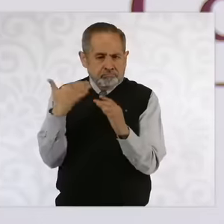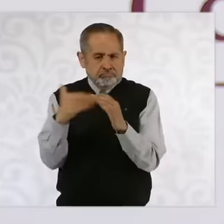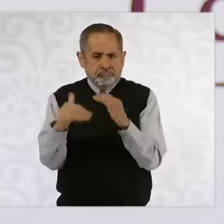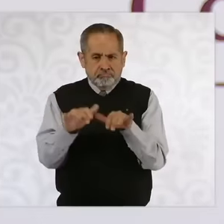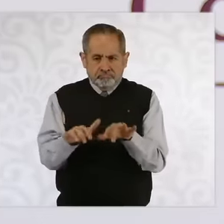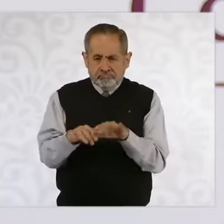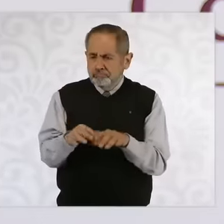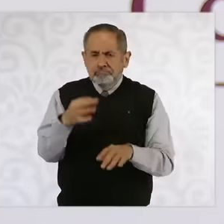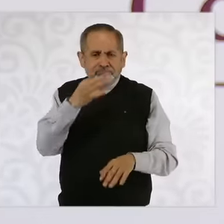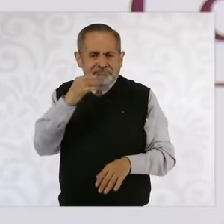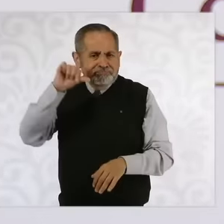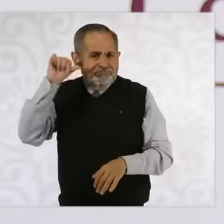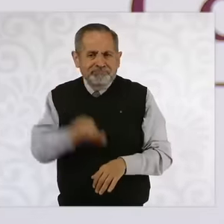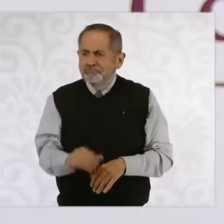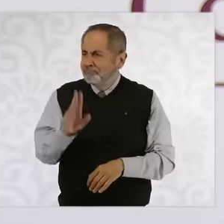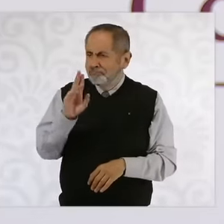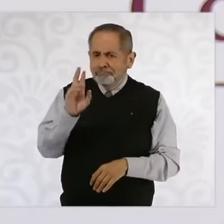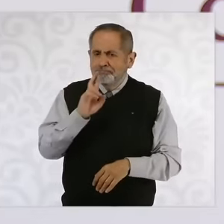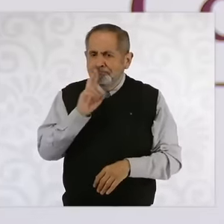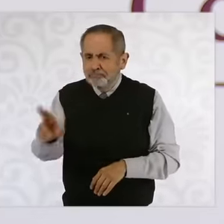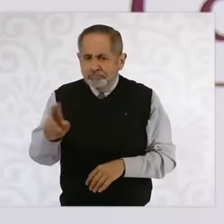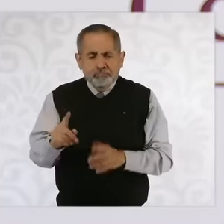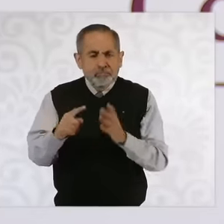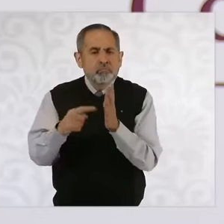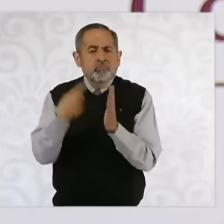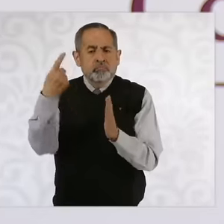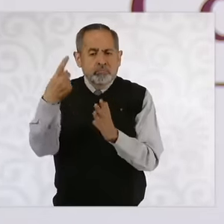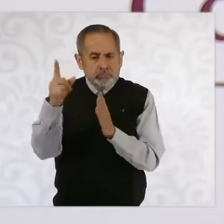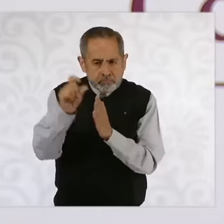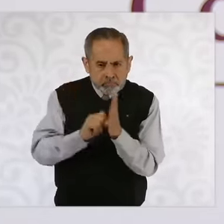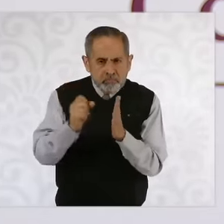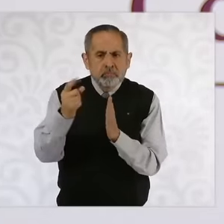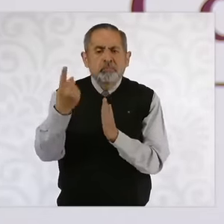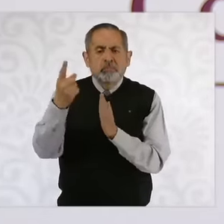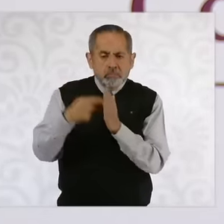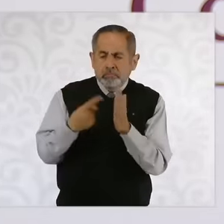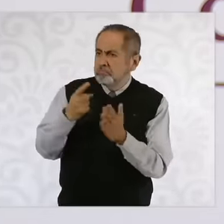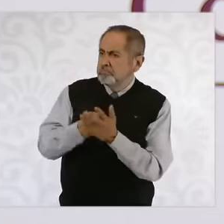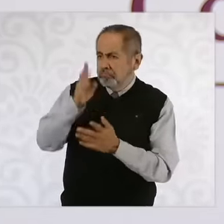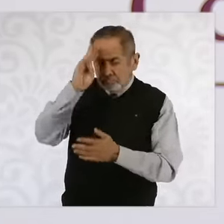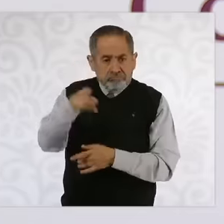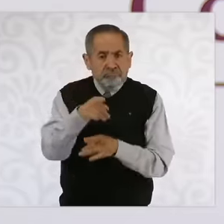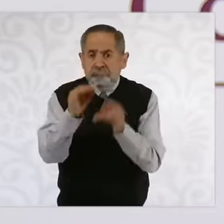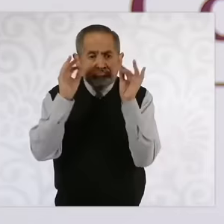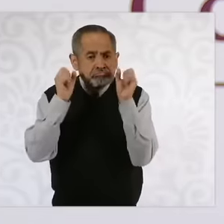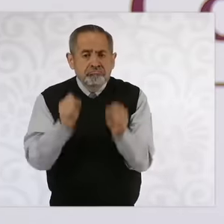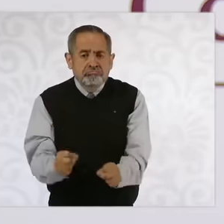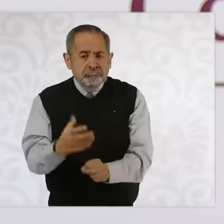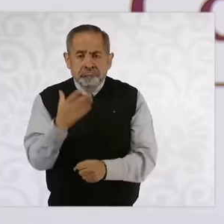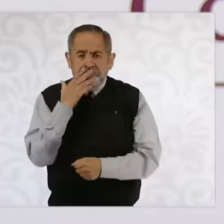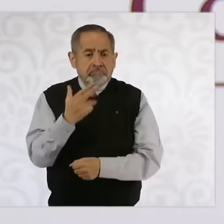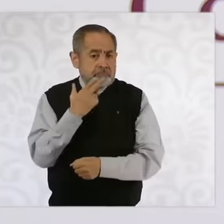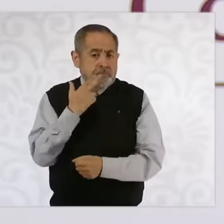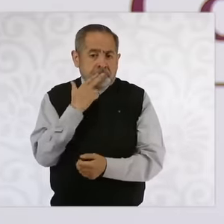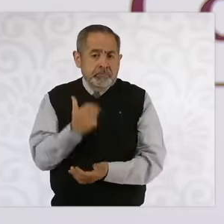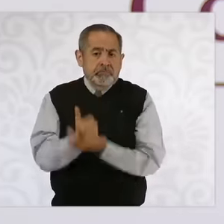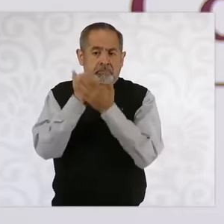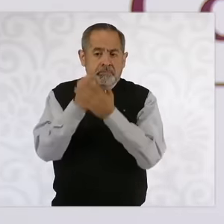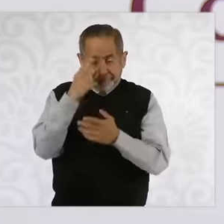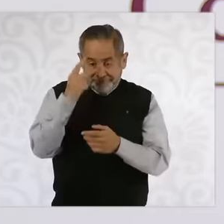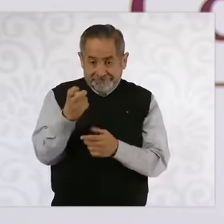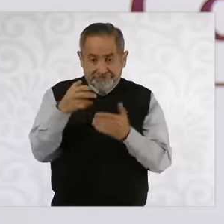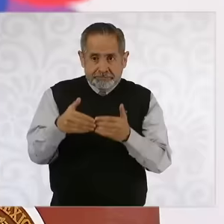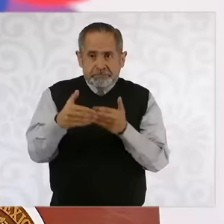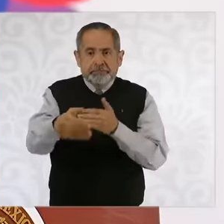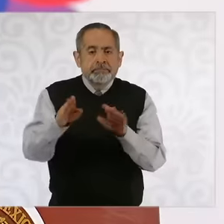que les llegará a partir de eso una vez al mes, y que nos ha dado mucha, ha sido muy útil para que a partir de